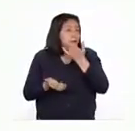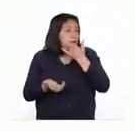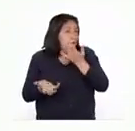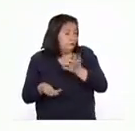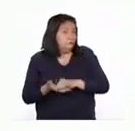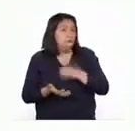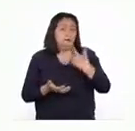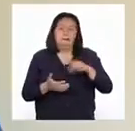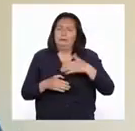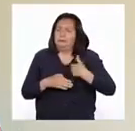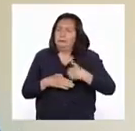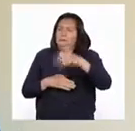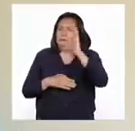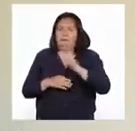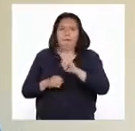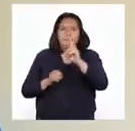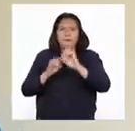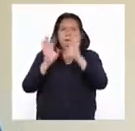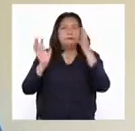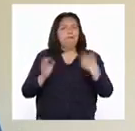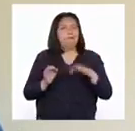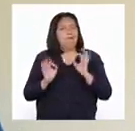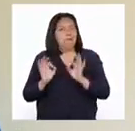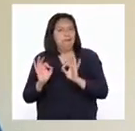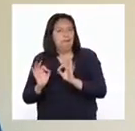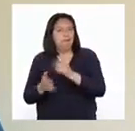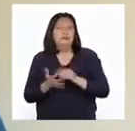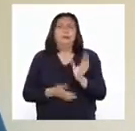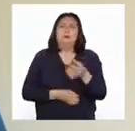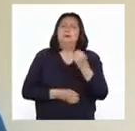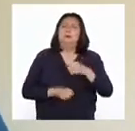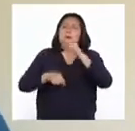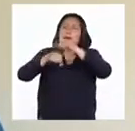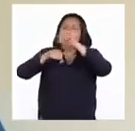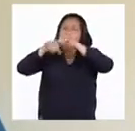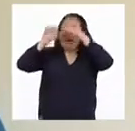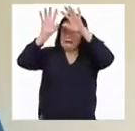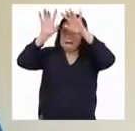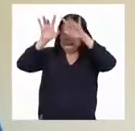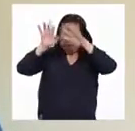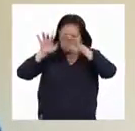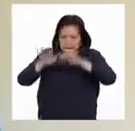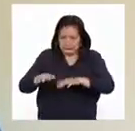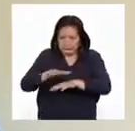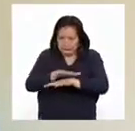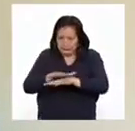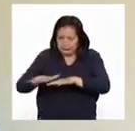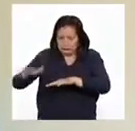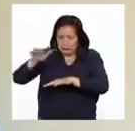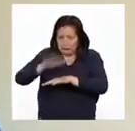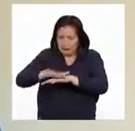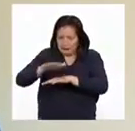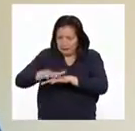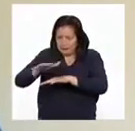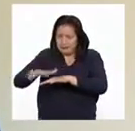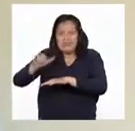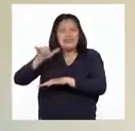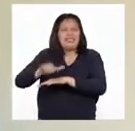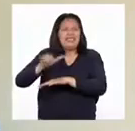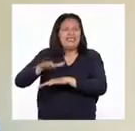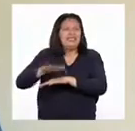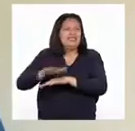si perdura por más de 2 días, puede ser peligroso, porque la nieve que cubre la superficie del suelo se puede mantener